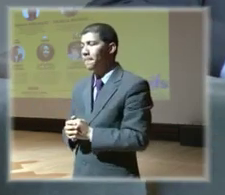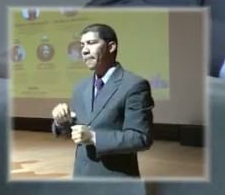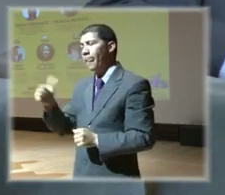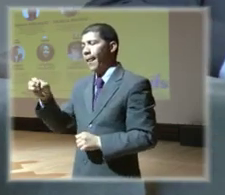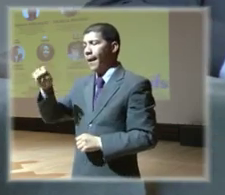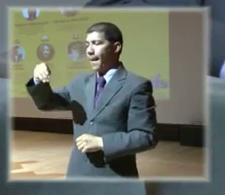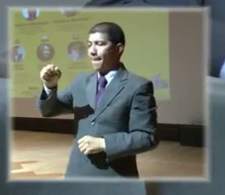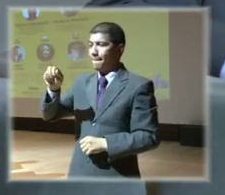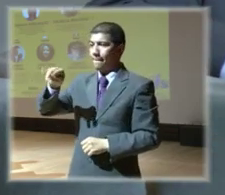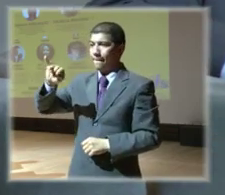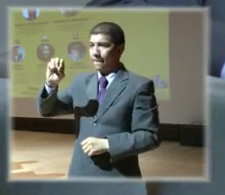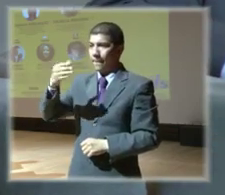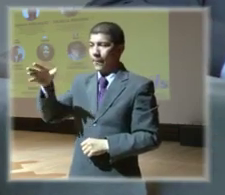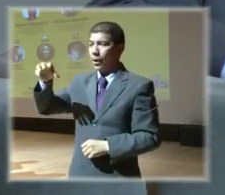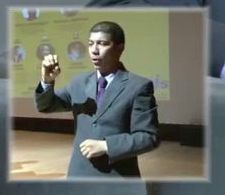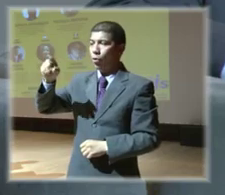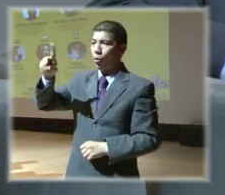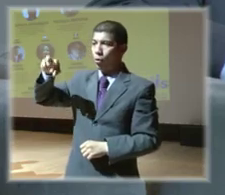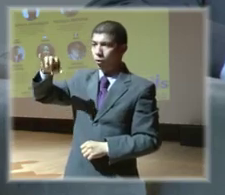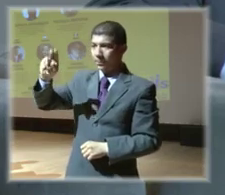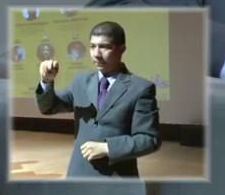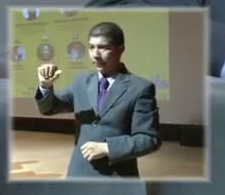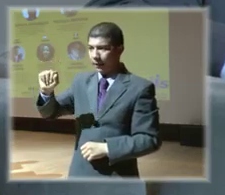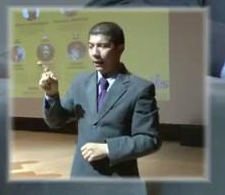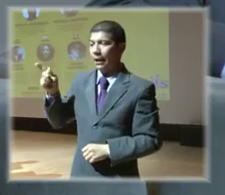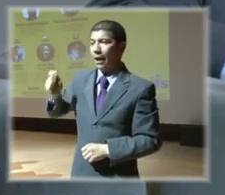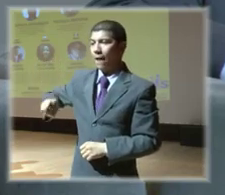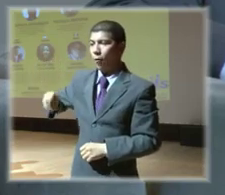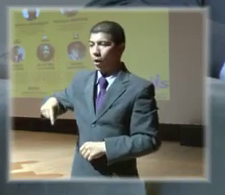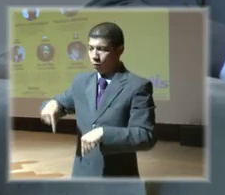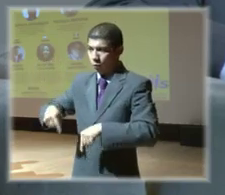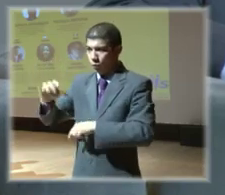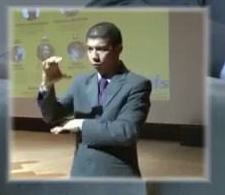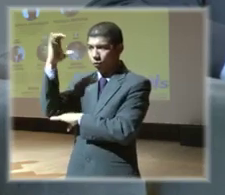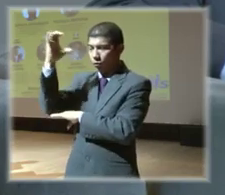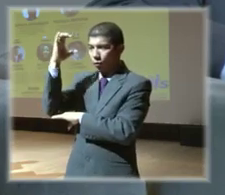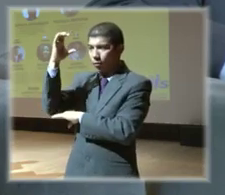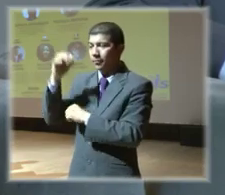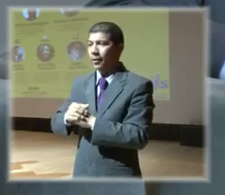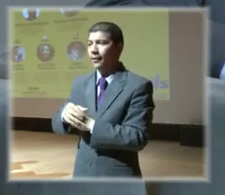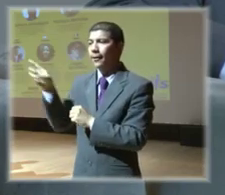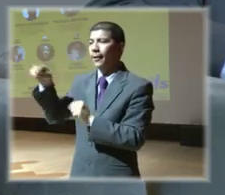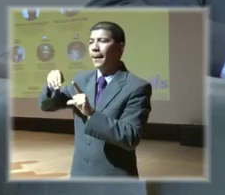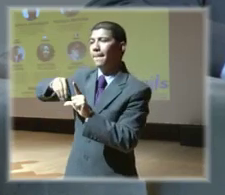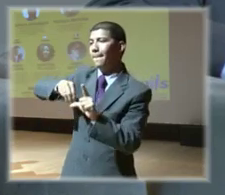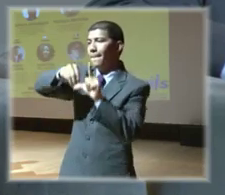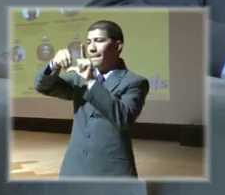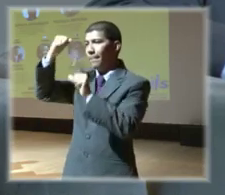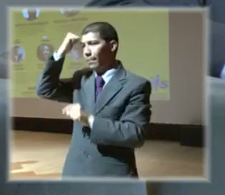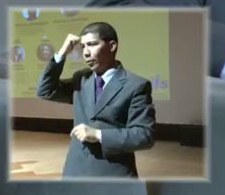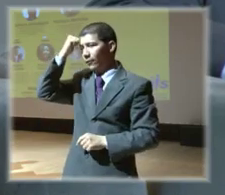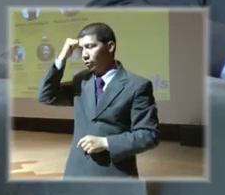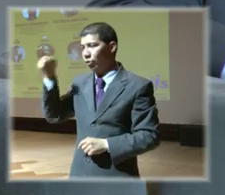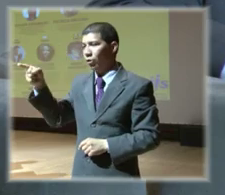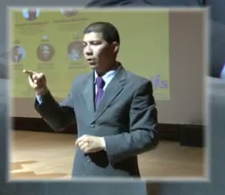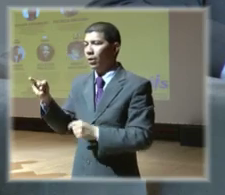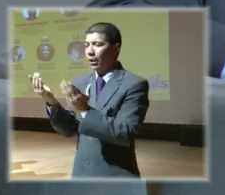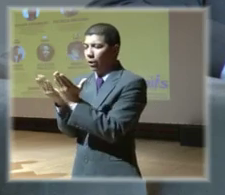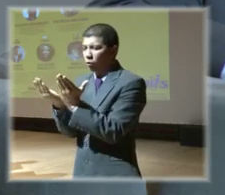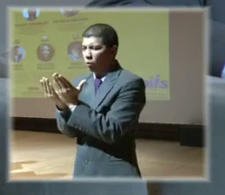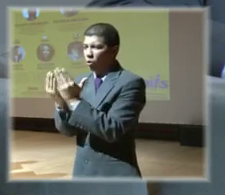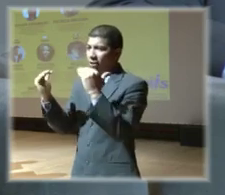de Colombia, es abogado y docente de la Universidad Externado. Magíster en Derechos Fundamentales y Estudios Avanzados en Derechos